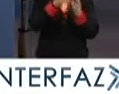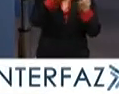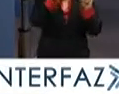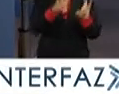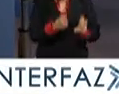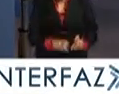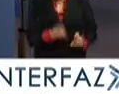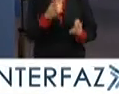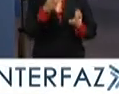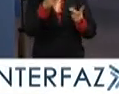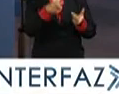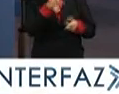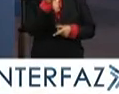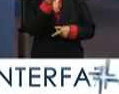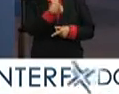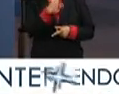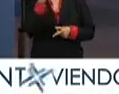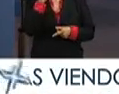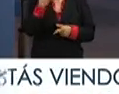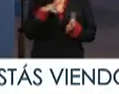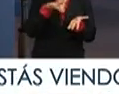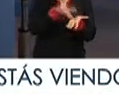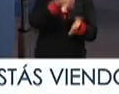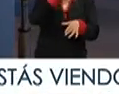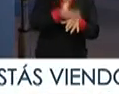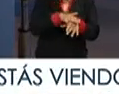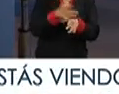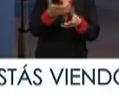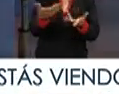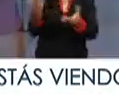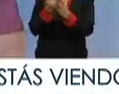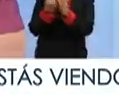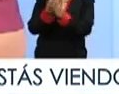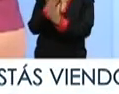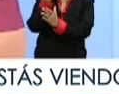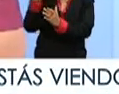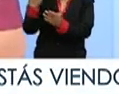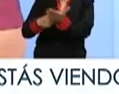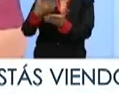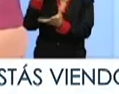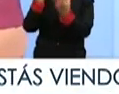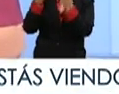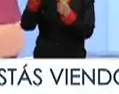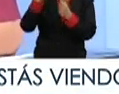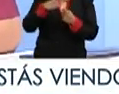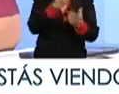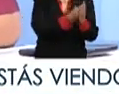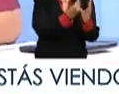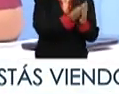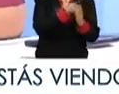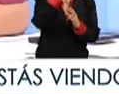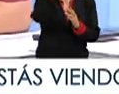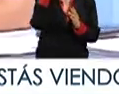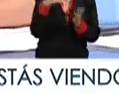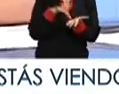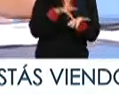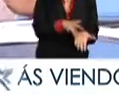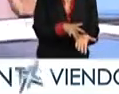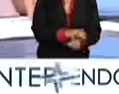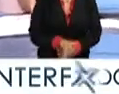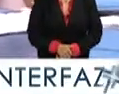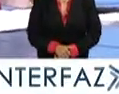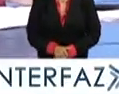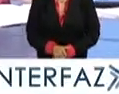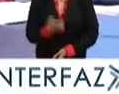entonces, a raíz de esto, se refuerza un poquito lo que enseñan en las escuelas a través de este curso de verano. Claro.